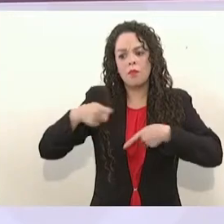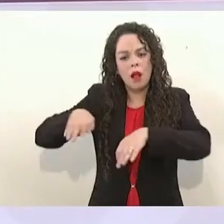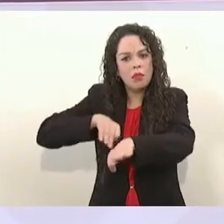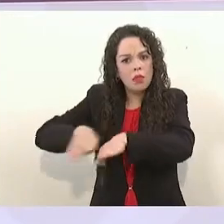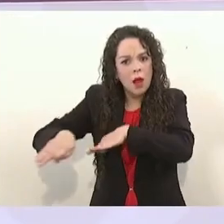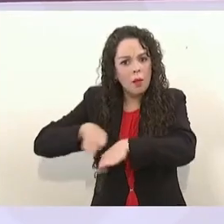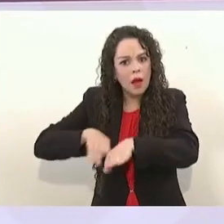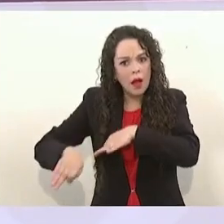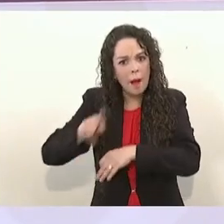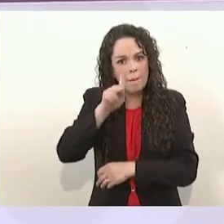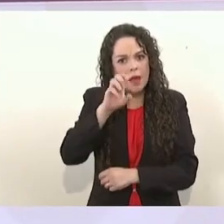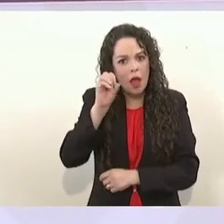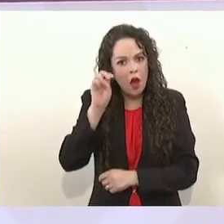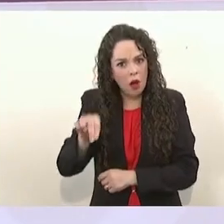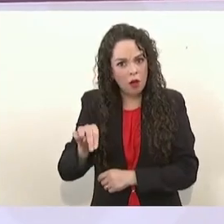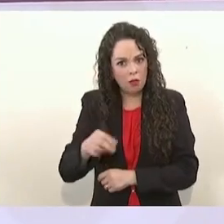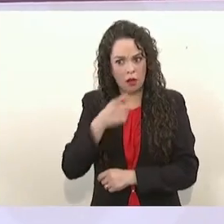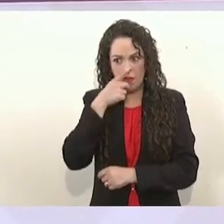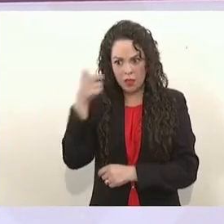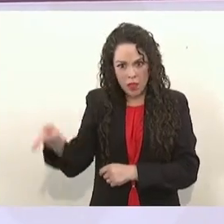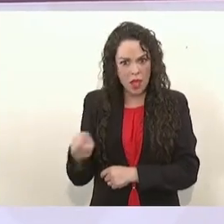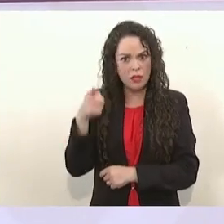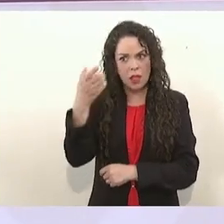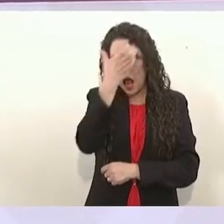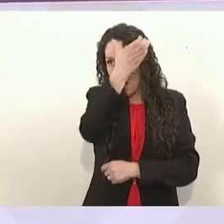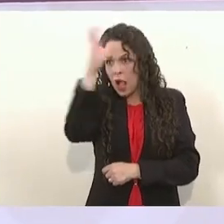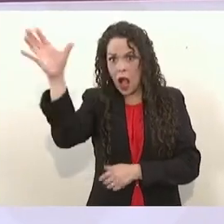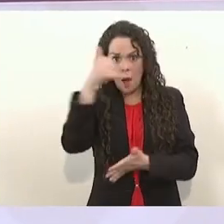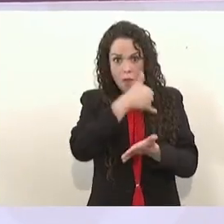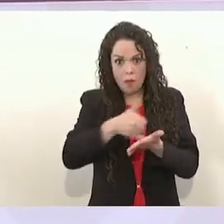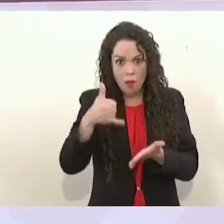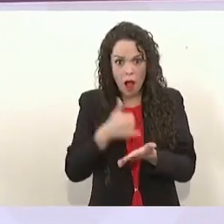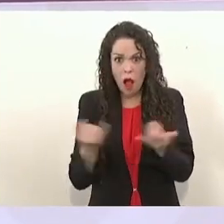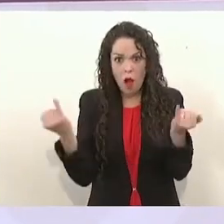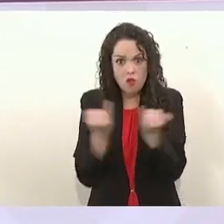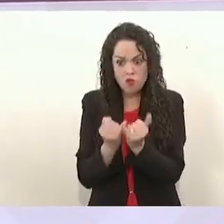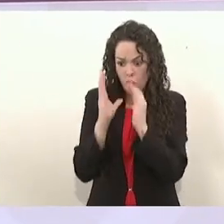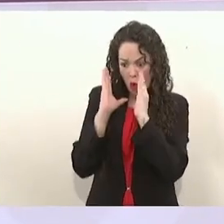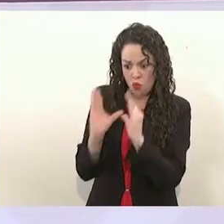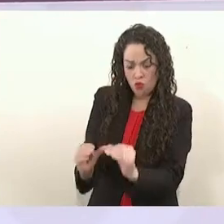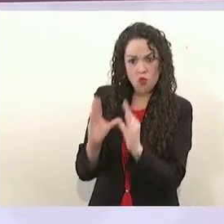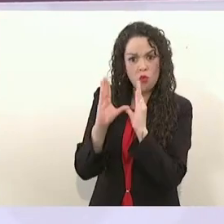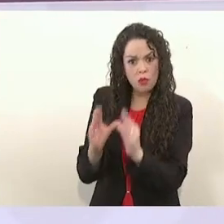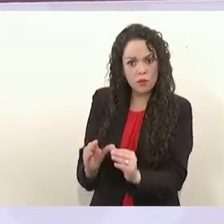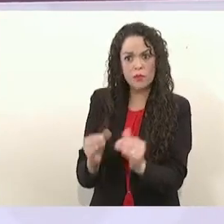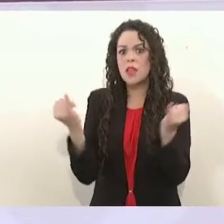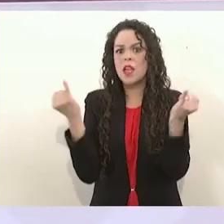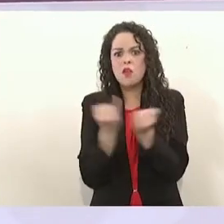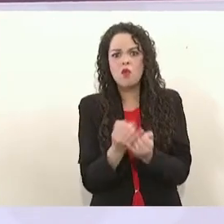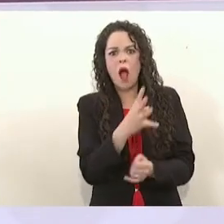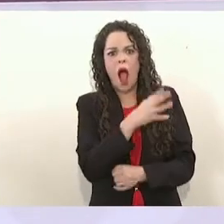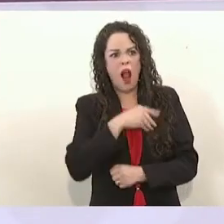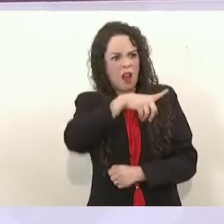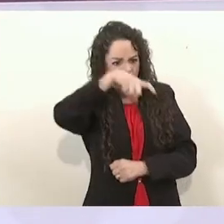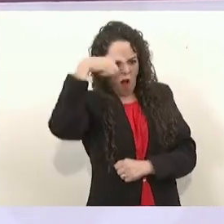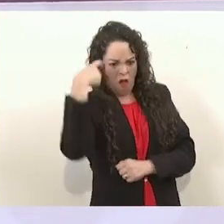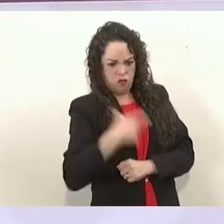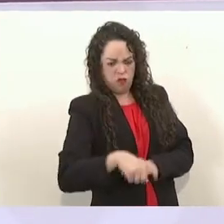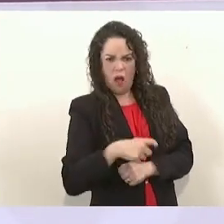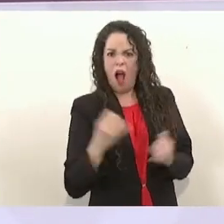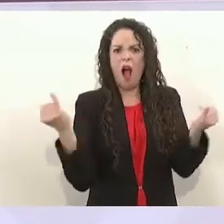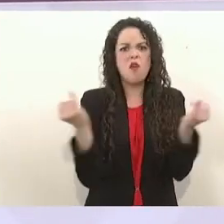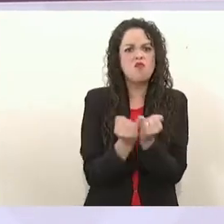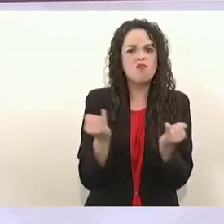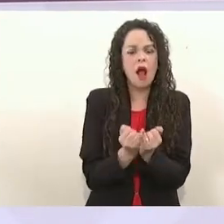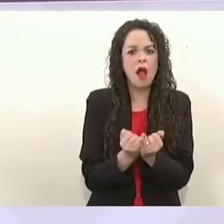que se eduque al hijo del campesino igual que al hijo del más rico hacendado. Y decía Morelos que haya